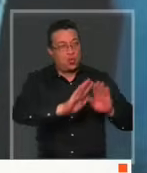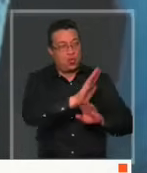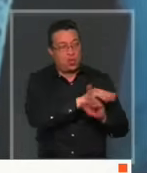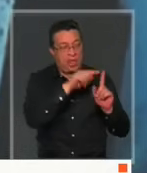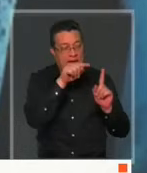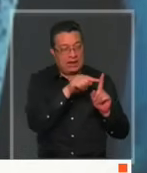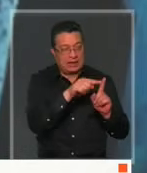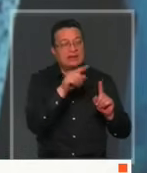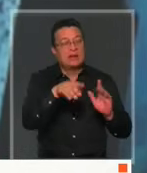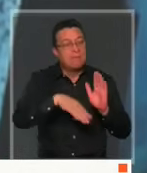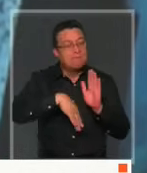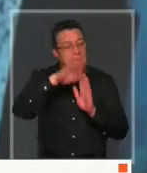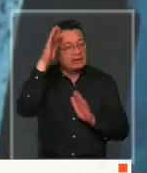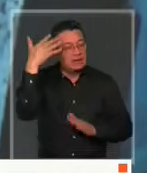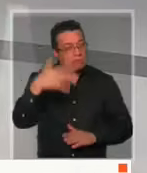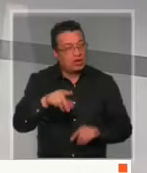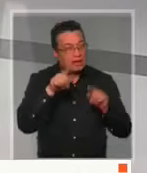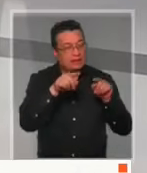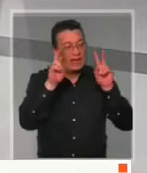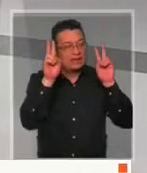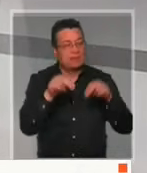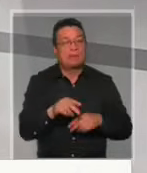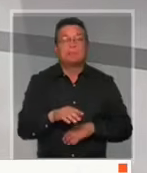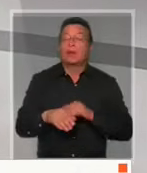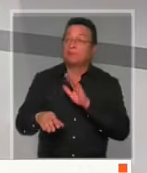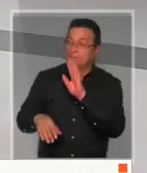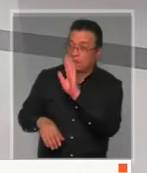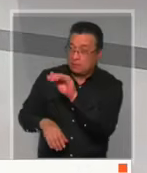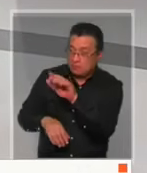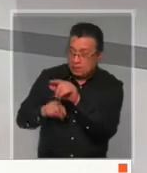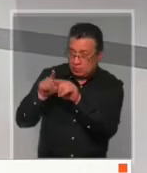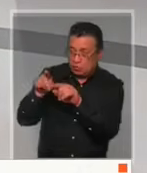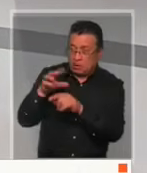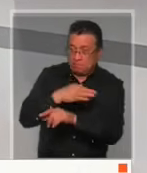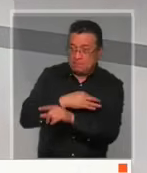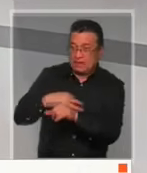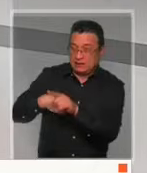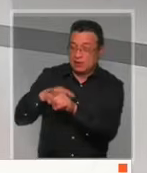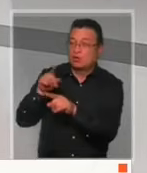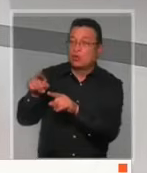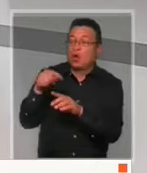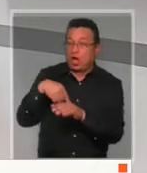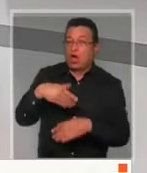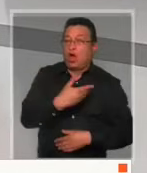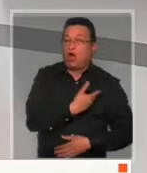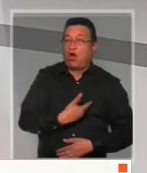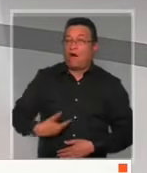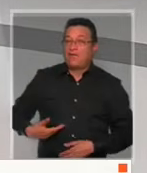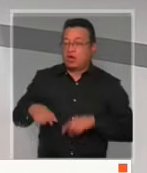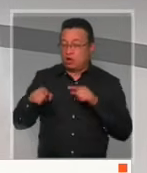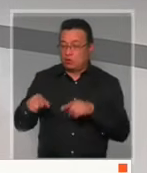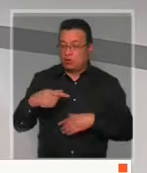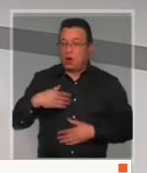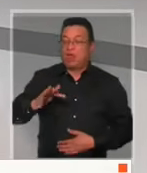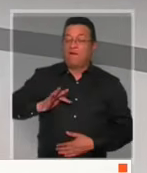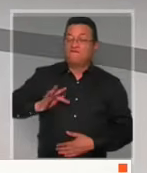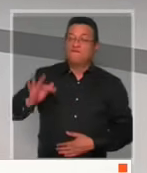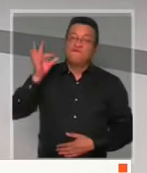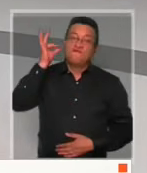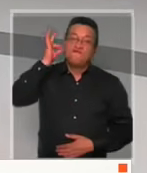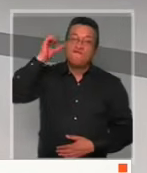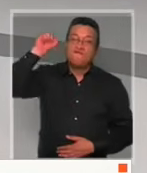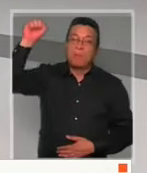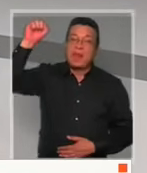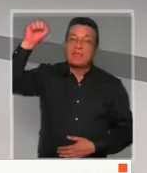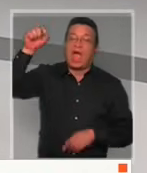y lo que va a primar en esta materia. Ministra, y a propósito de que este gobierno se declara feminista también, ayer